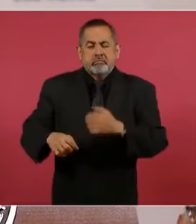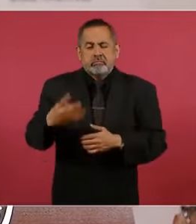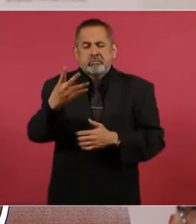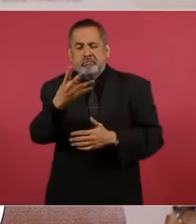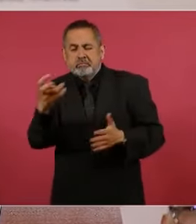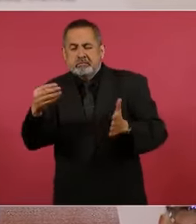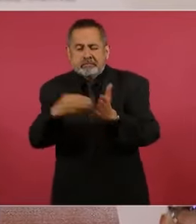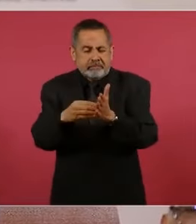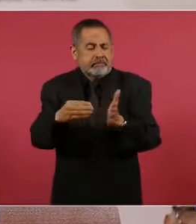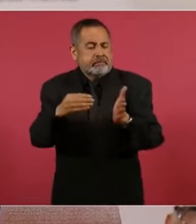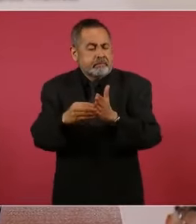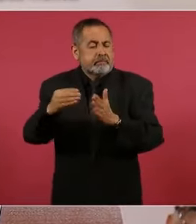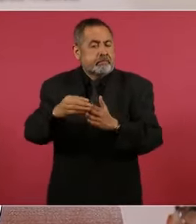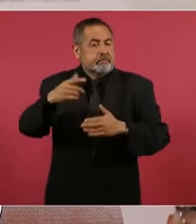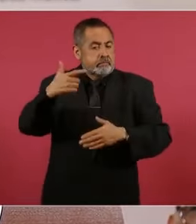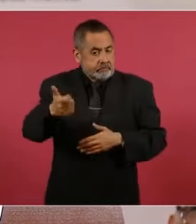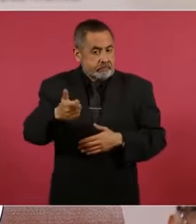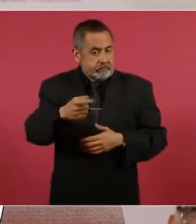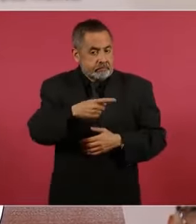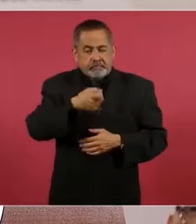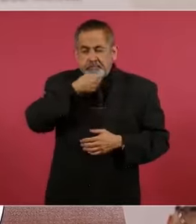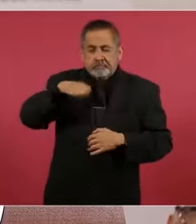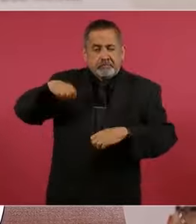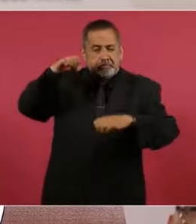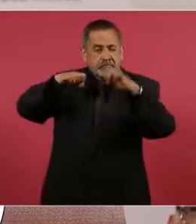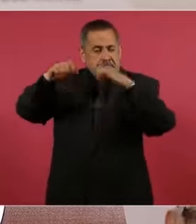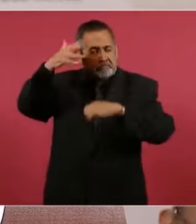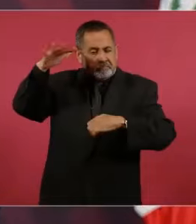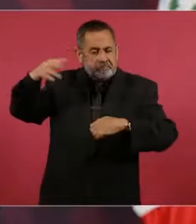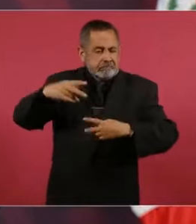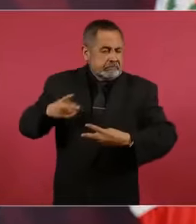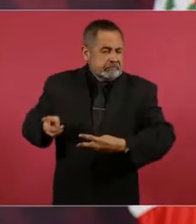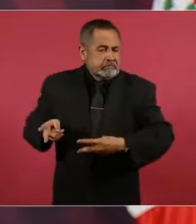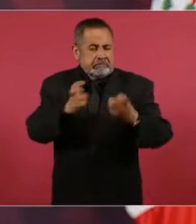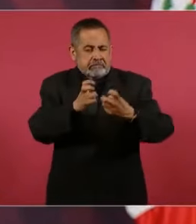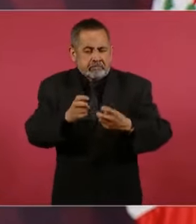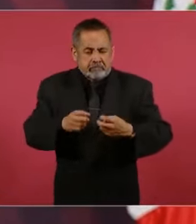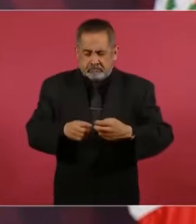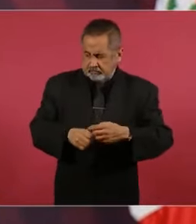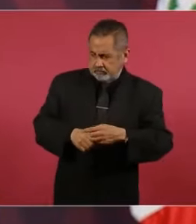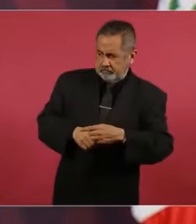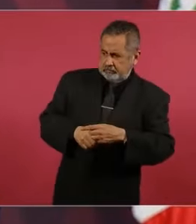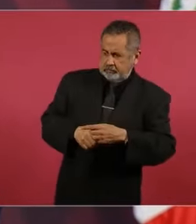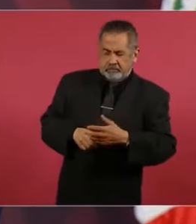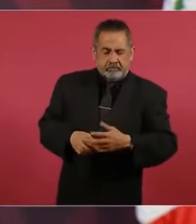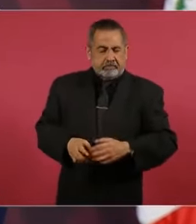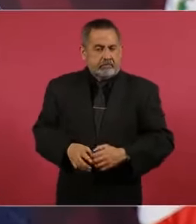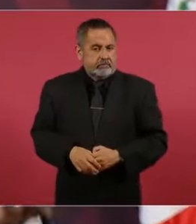400,000 millones de pesos de los adultos mayores?